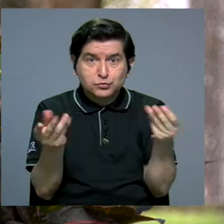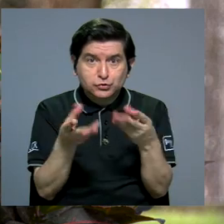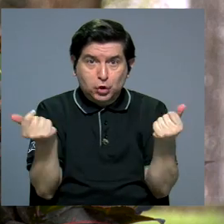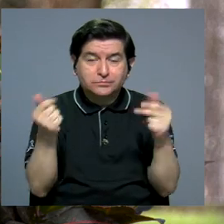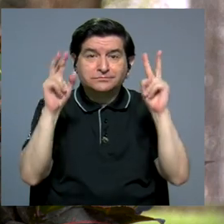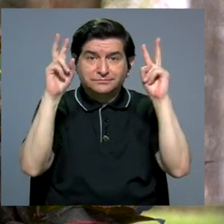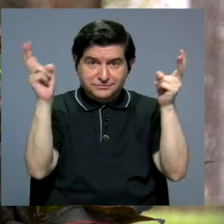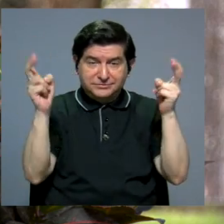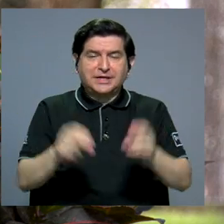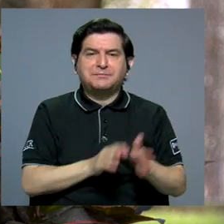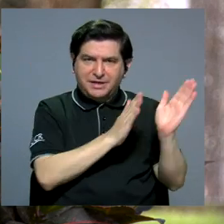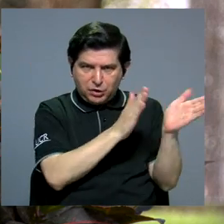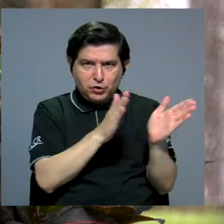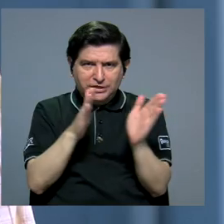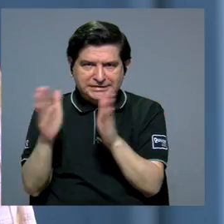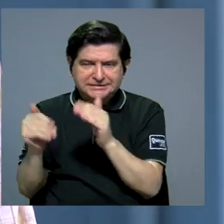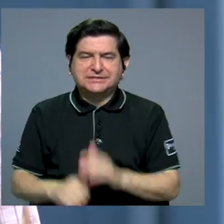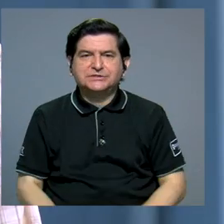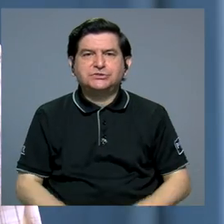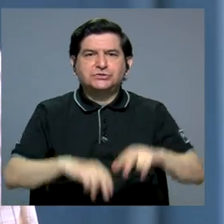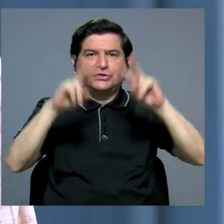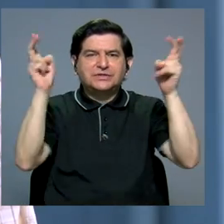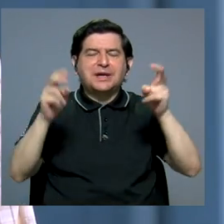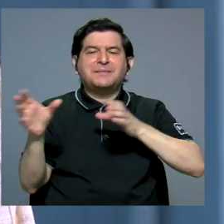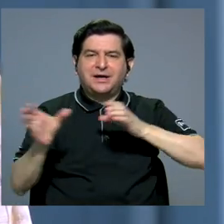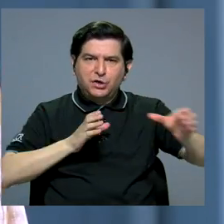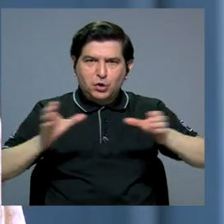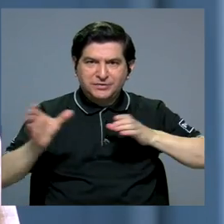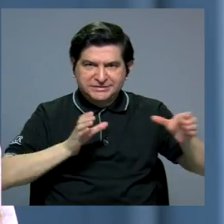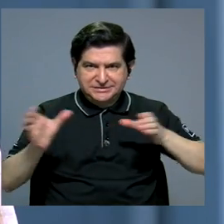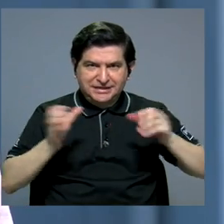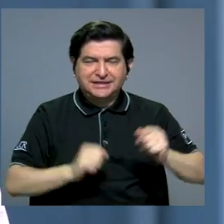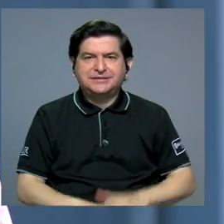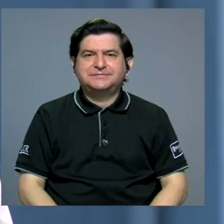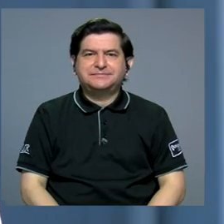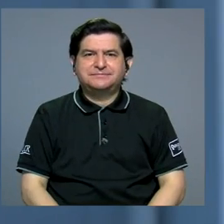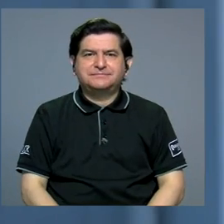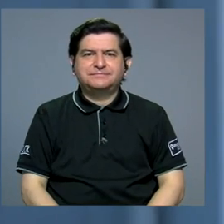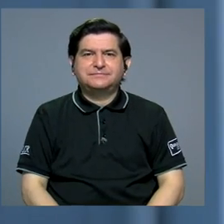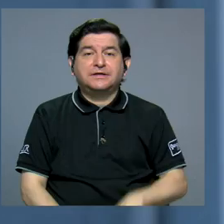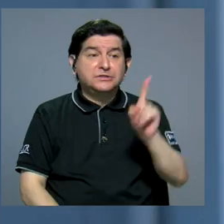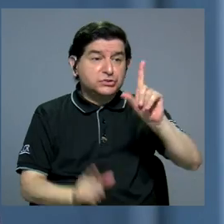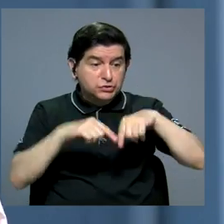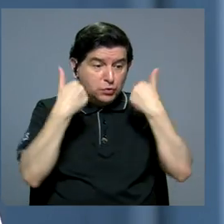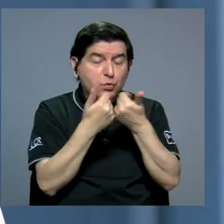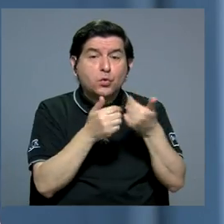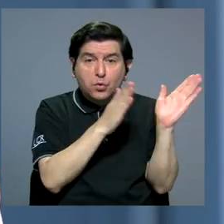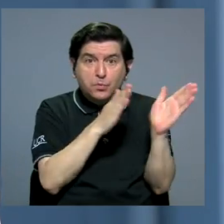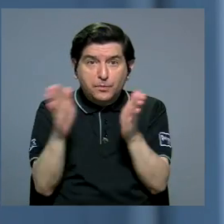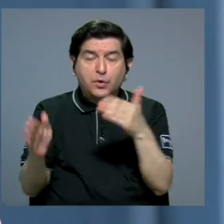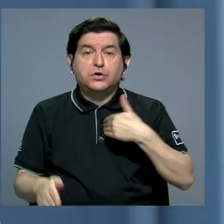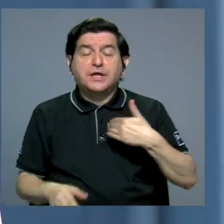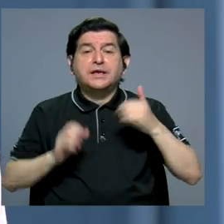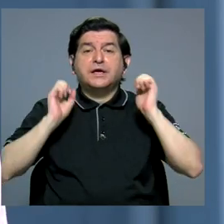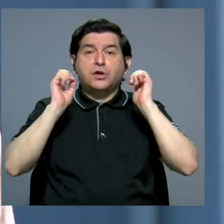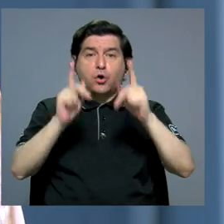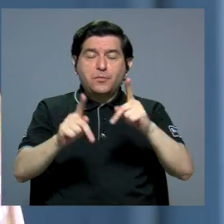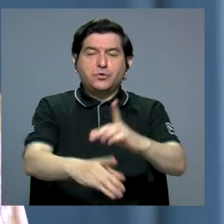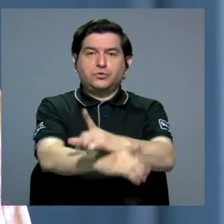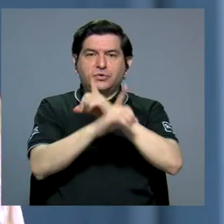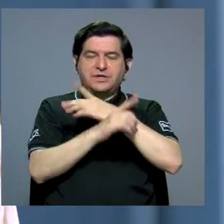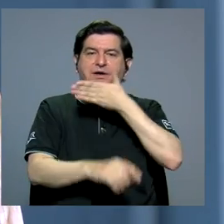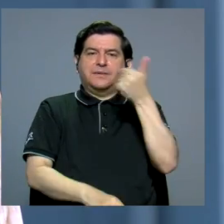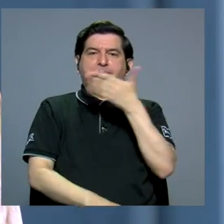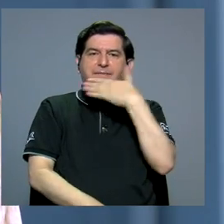productividad, el tema de la organización, el tema de la comercialización. Entonces, si un grupo está organizado, tiene la posibilidad